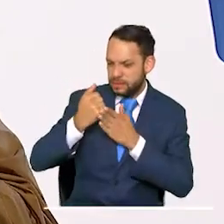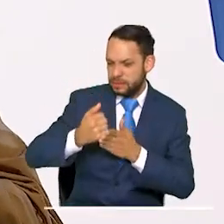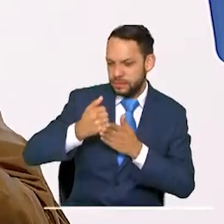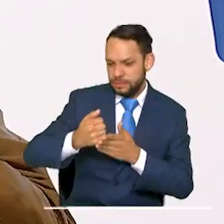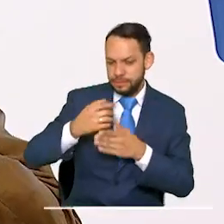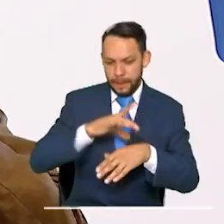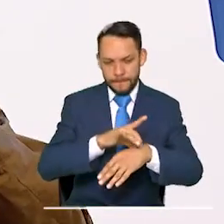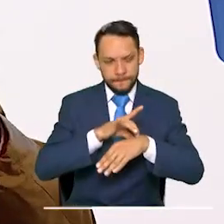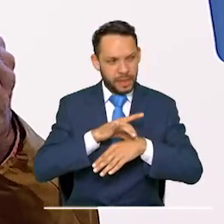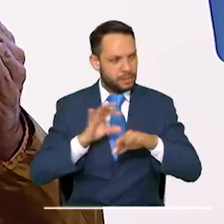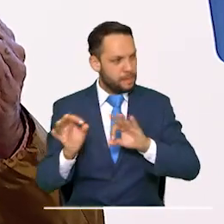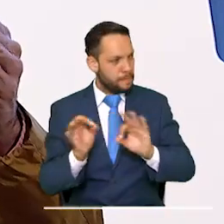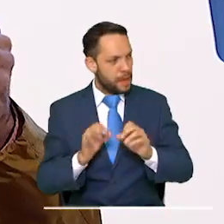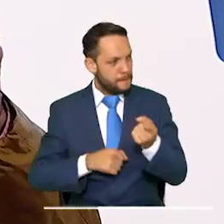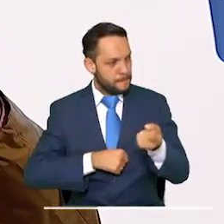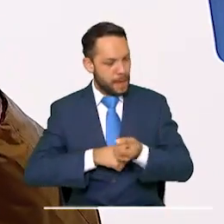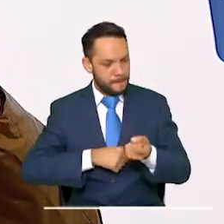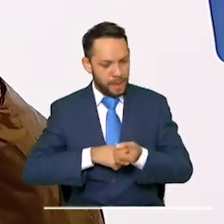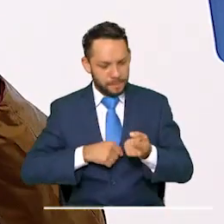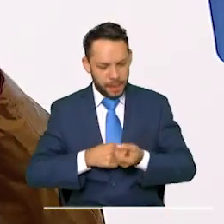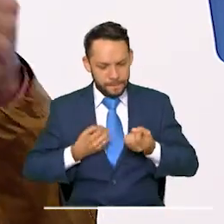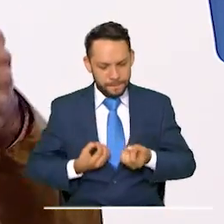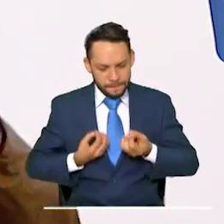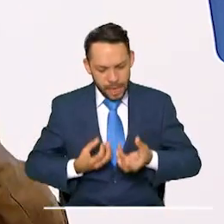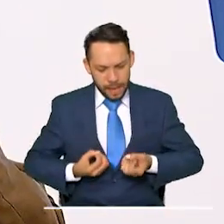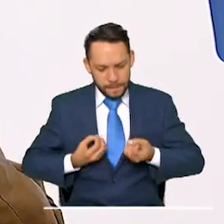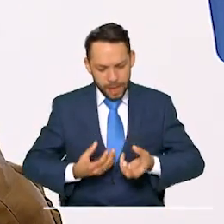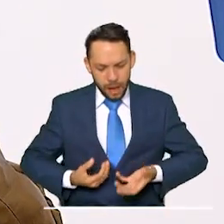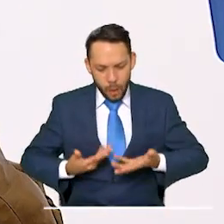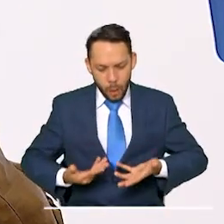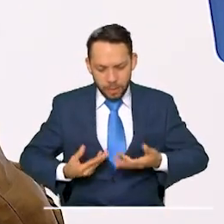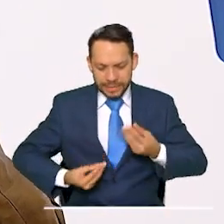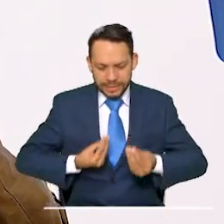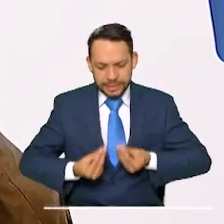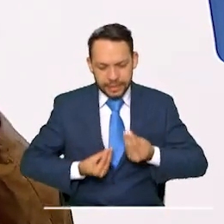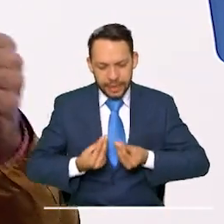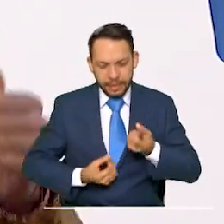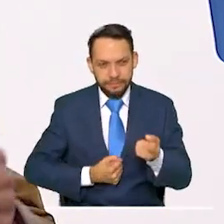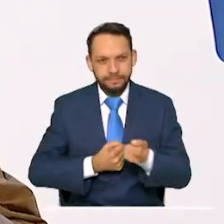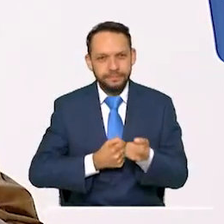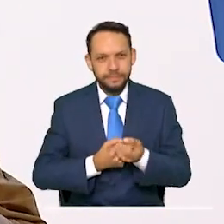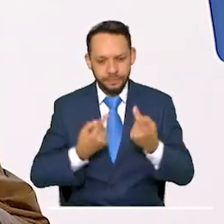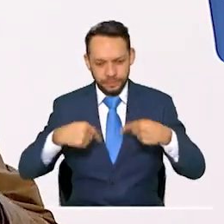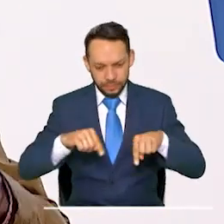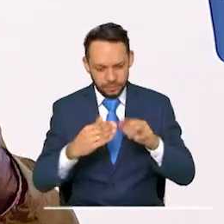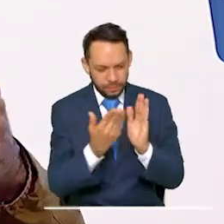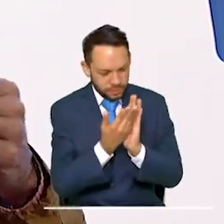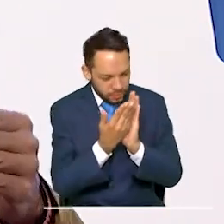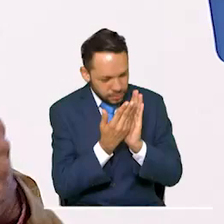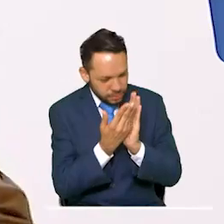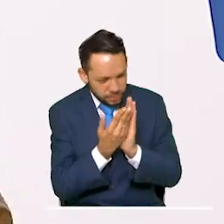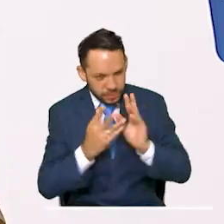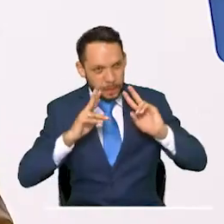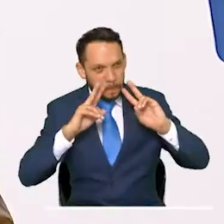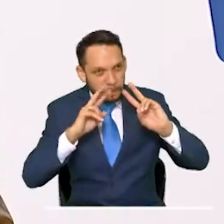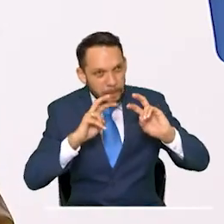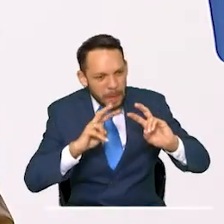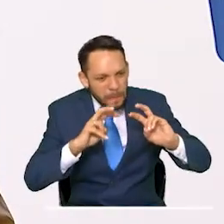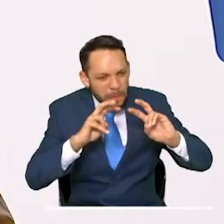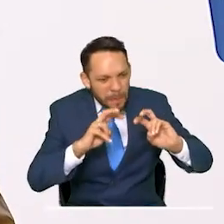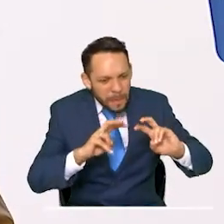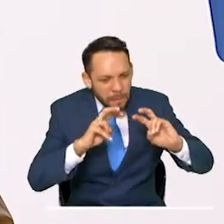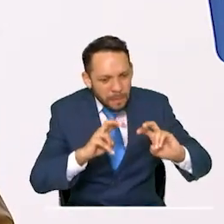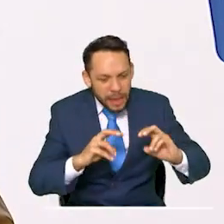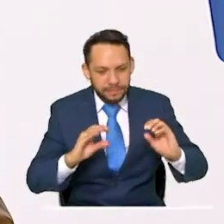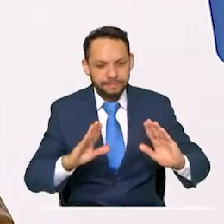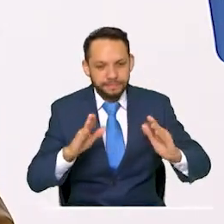llevar un poco, nos va a orientar en qué se está estudiando, investigando, utilizando